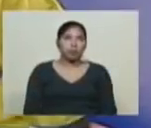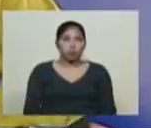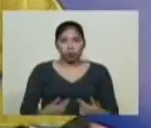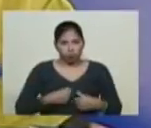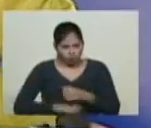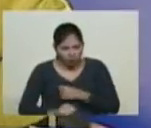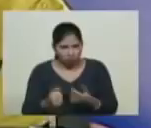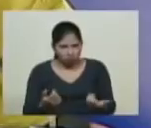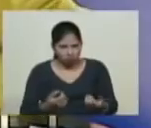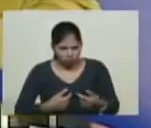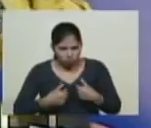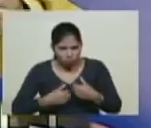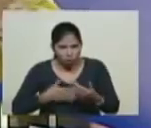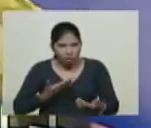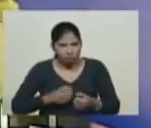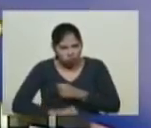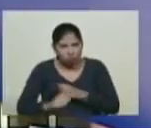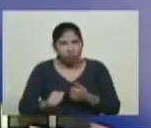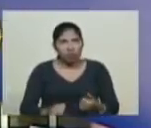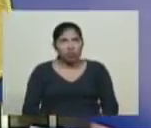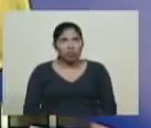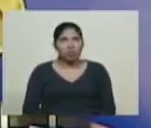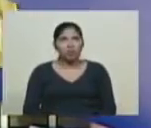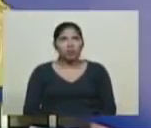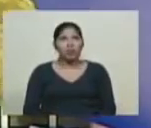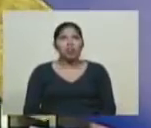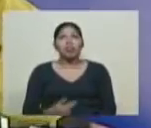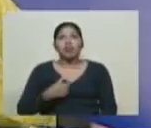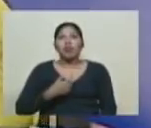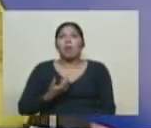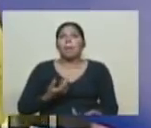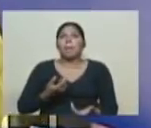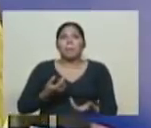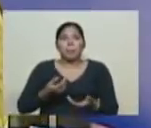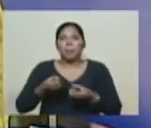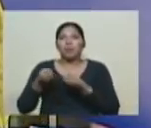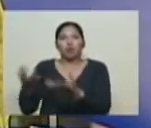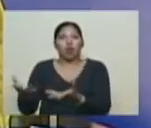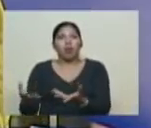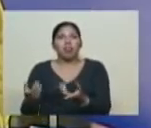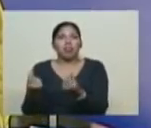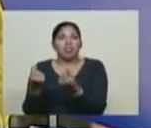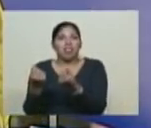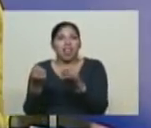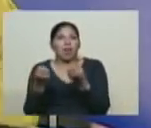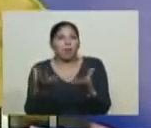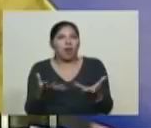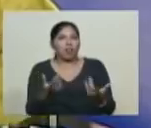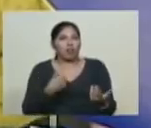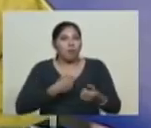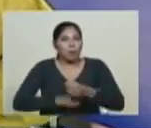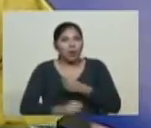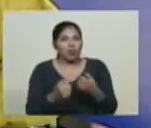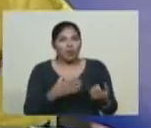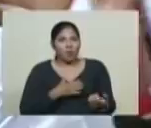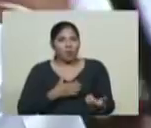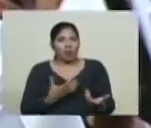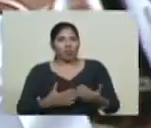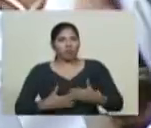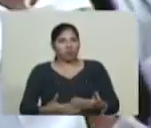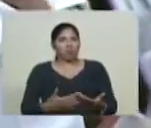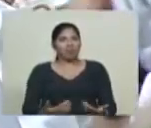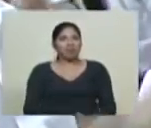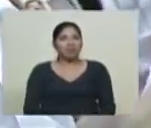parir. Yo paro otras cosas, recursos para los hospitales, para las viviendas. Yo paro de otra forma, pero yo no puedo tener.